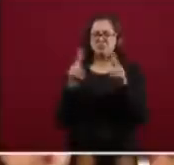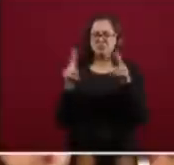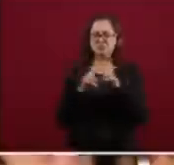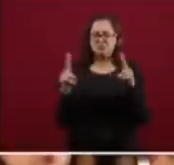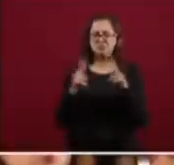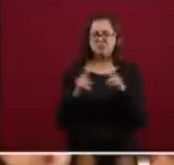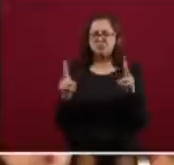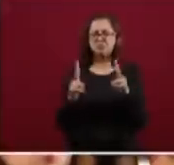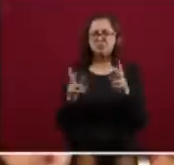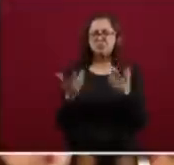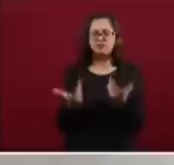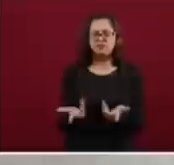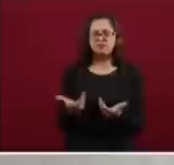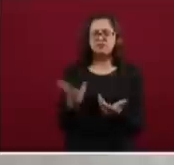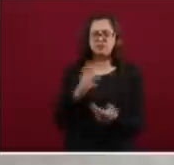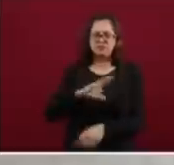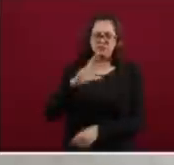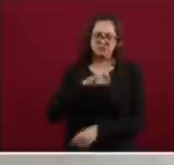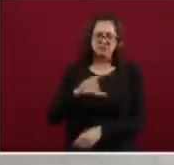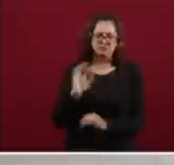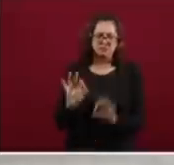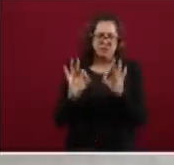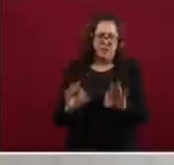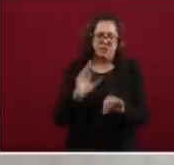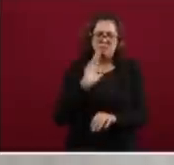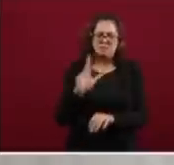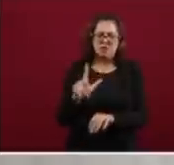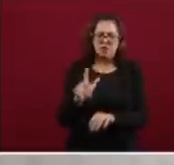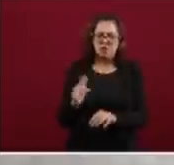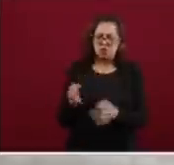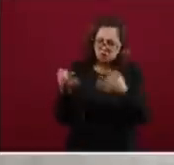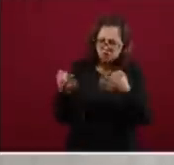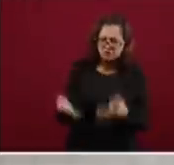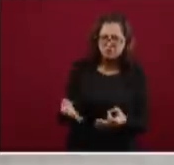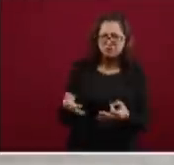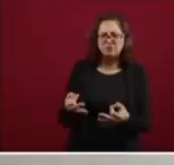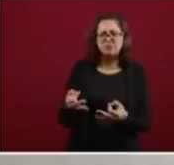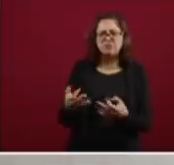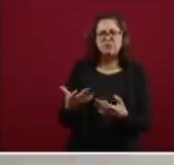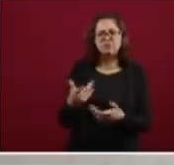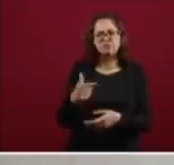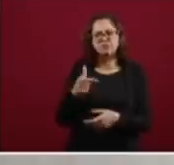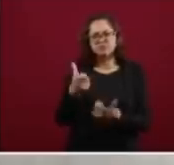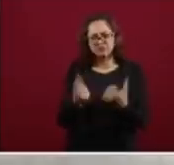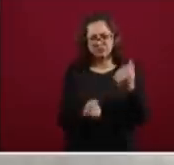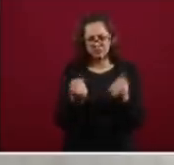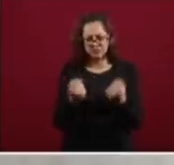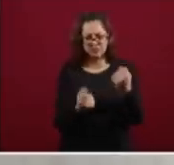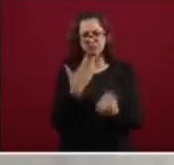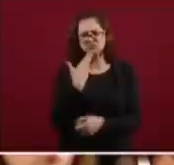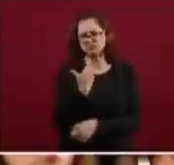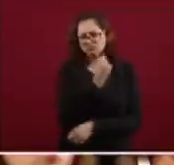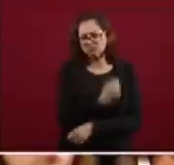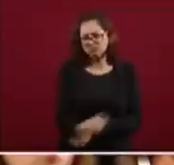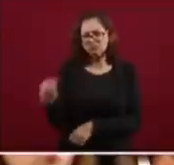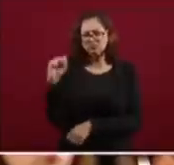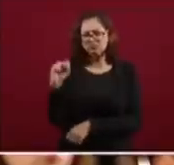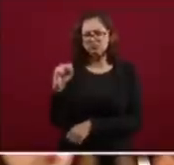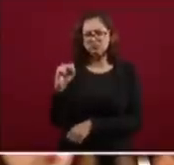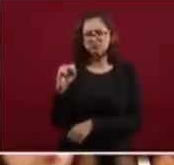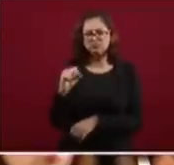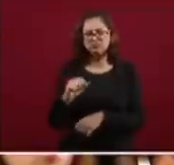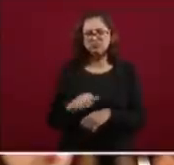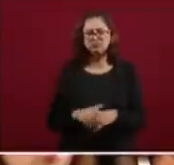que se rentaron los vehículos en mejor estado en mejores condiciones con choferes más aptos más capacitados